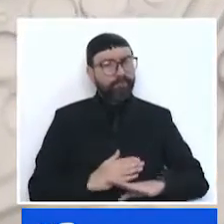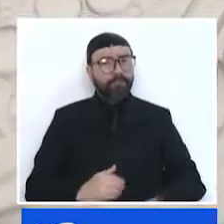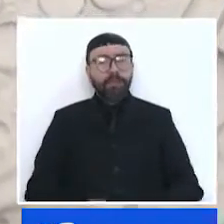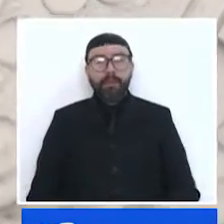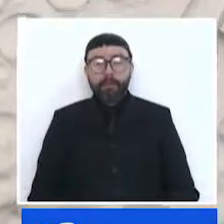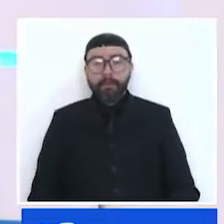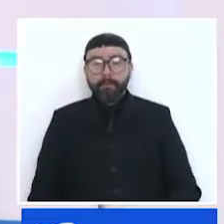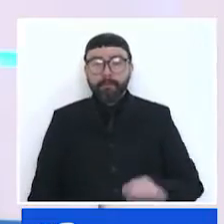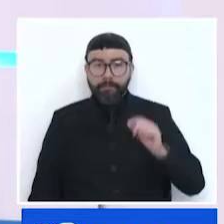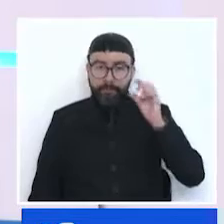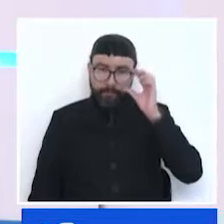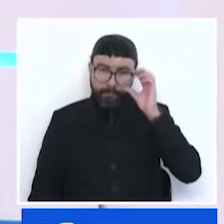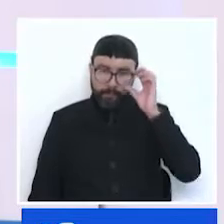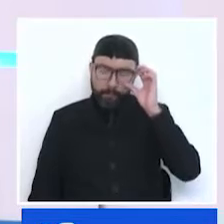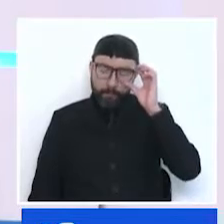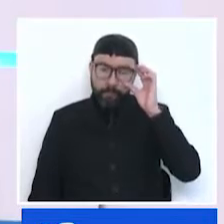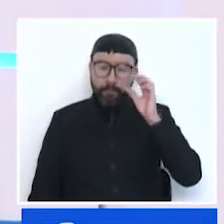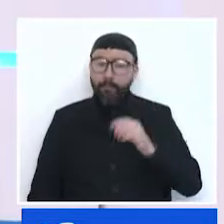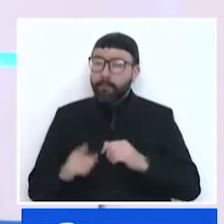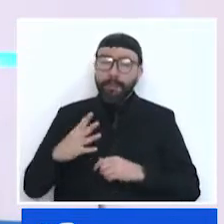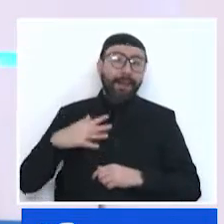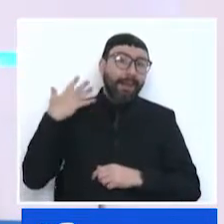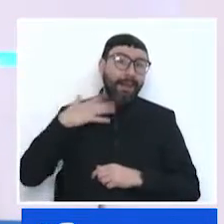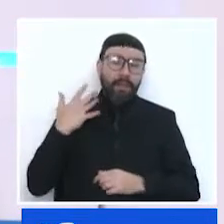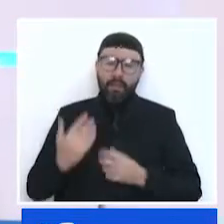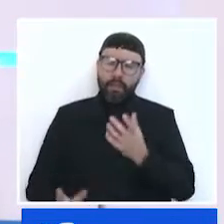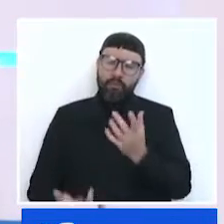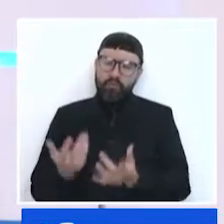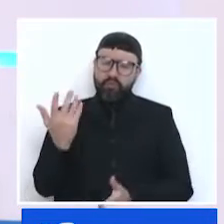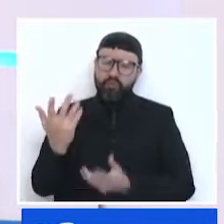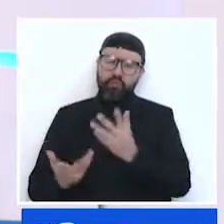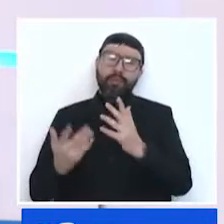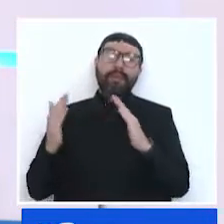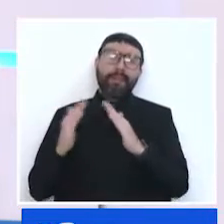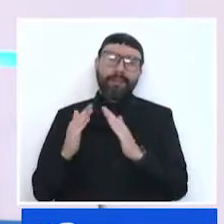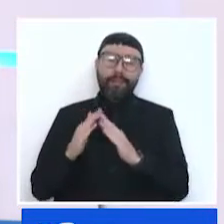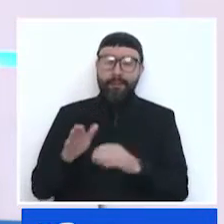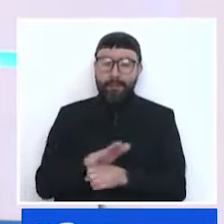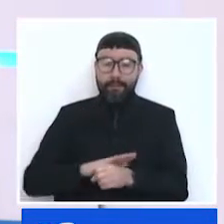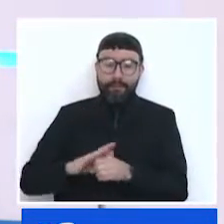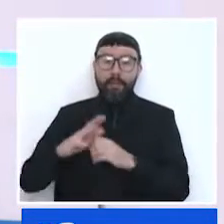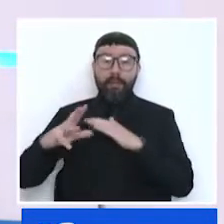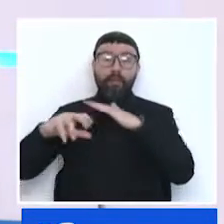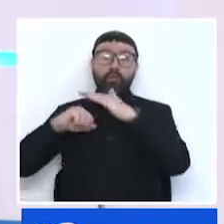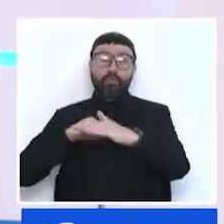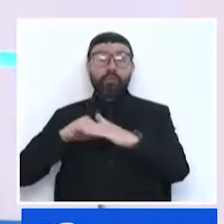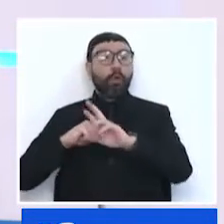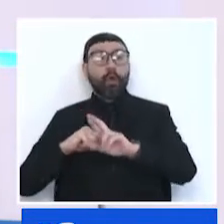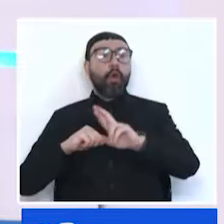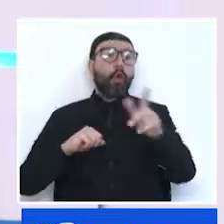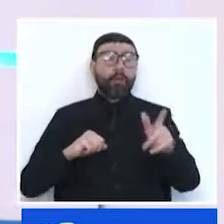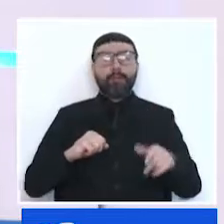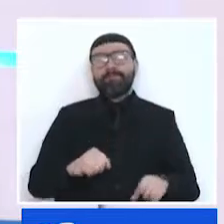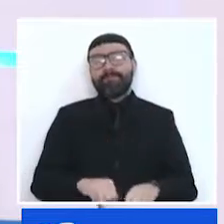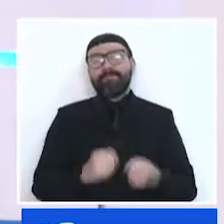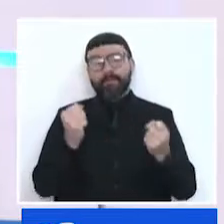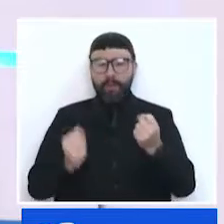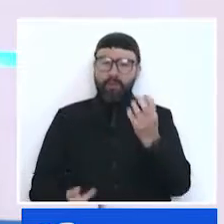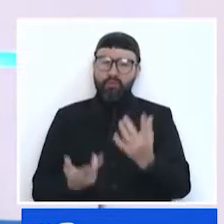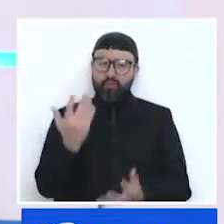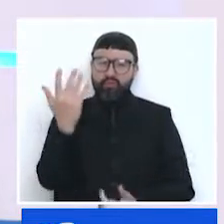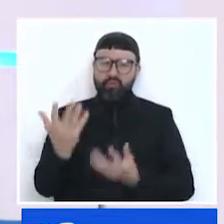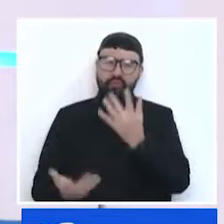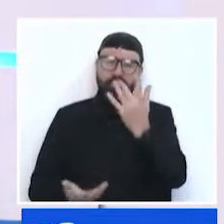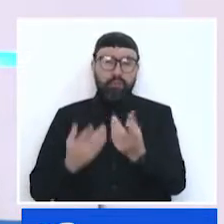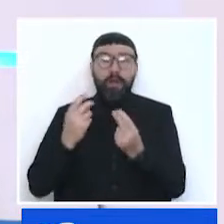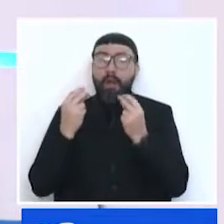menores. En Armenia, un incendio consumió una vivienda en un barrio al sur de la ciudad y dejó otra parcialmente afectada. Las llamas se propagaron en